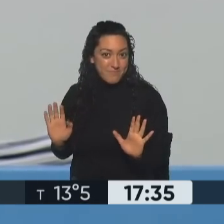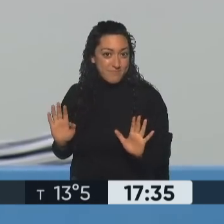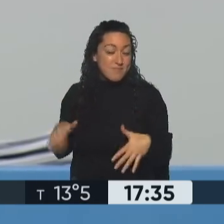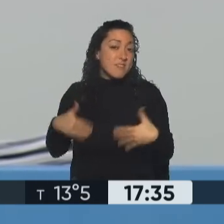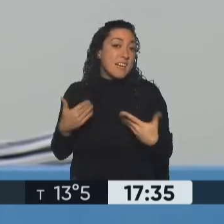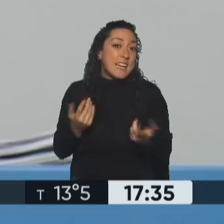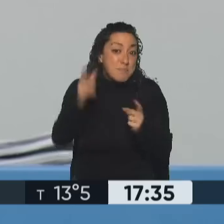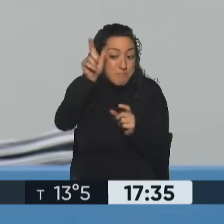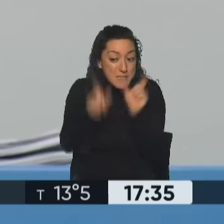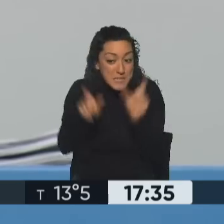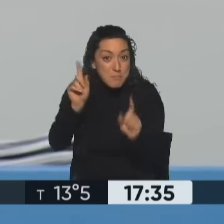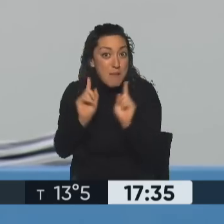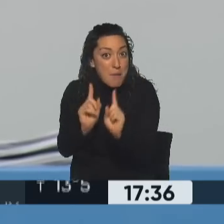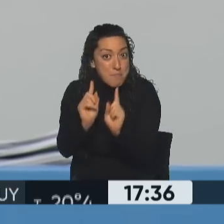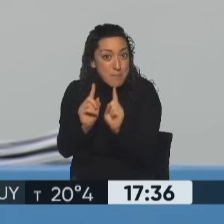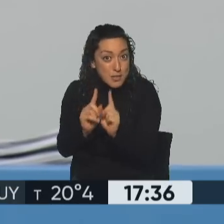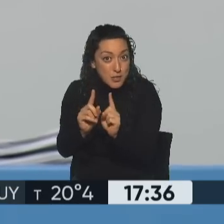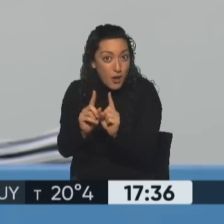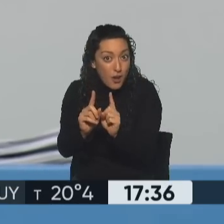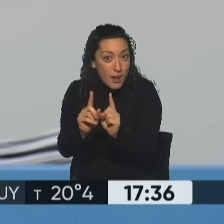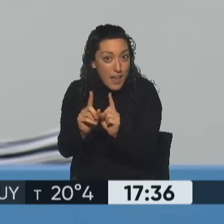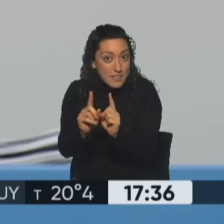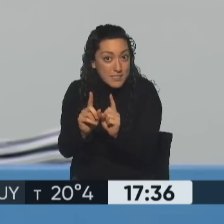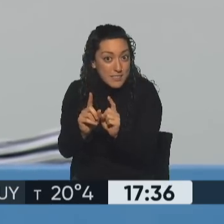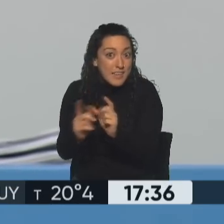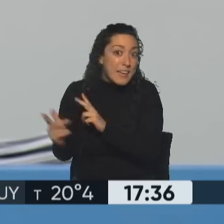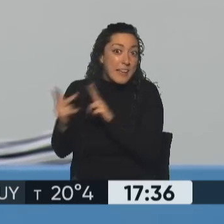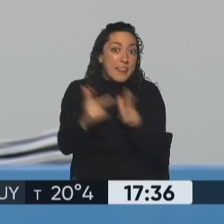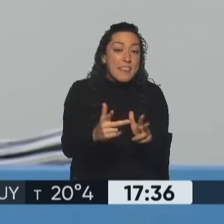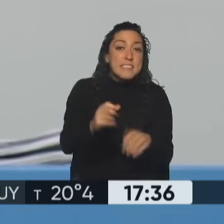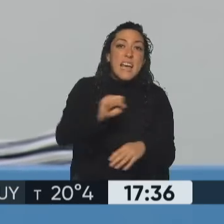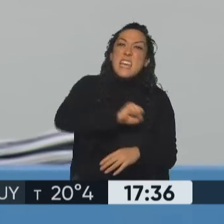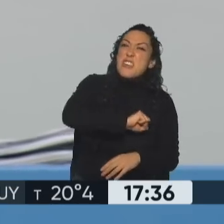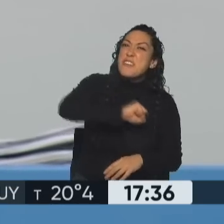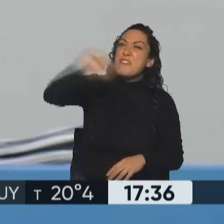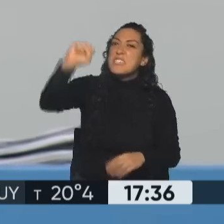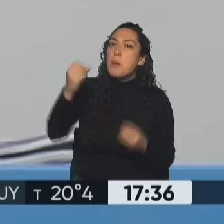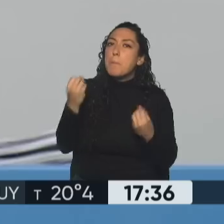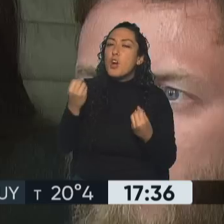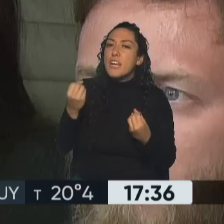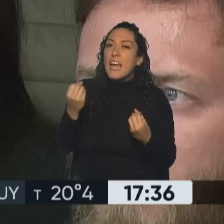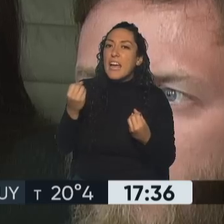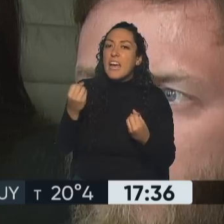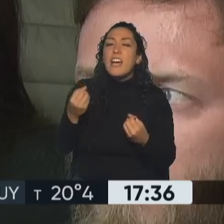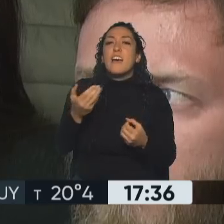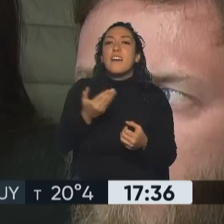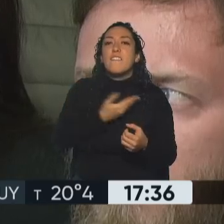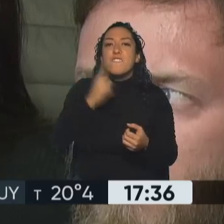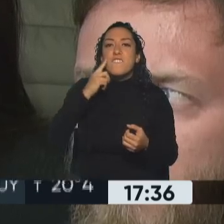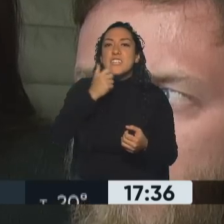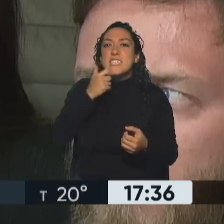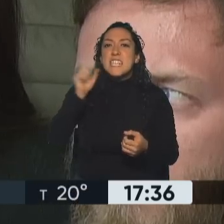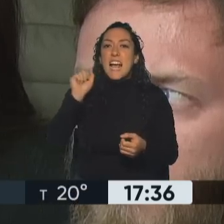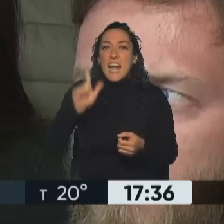Nos dicen que en realidad la inflación la produce el déficit fiscal. Esto